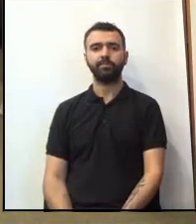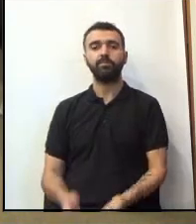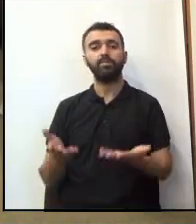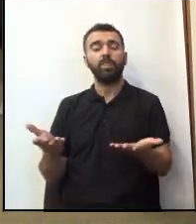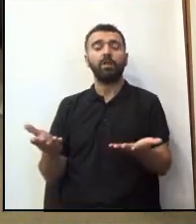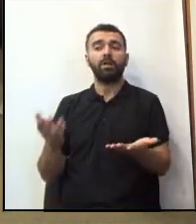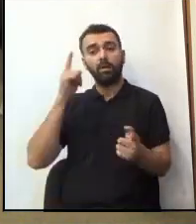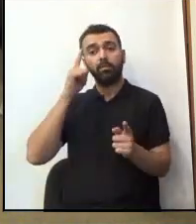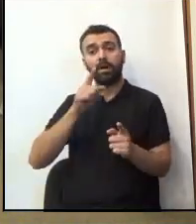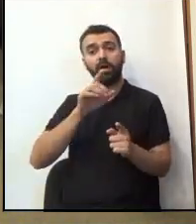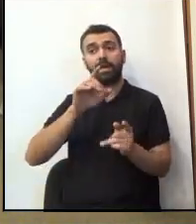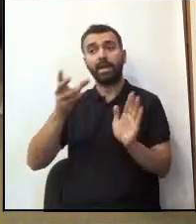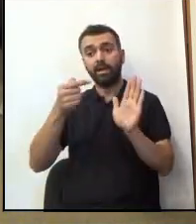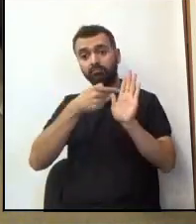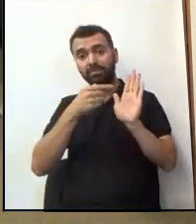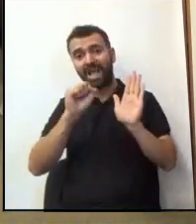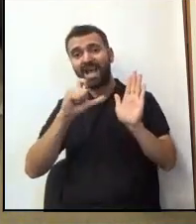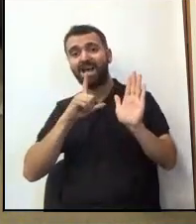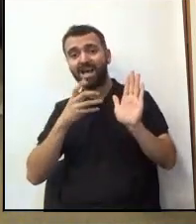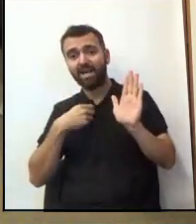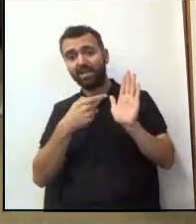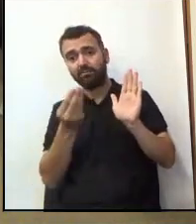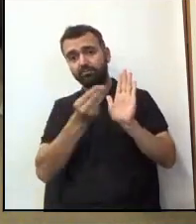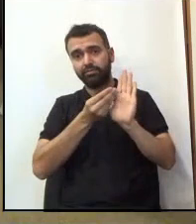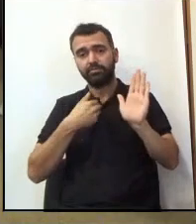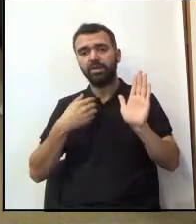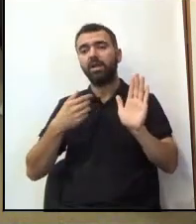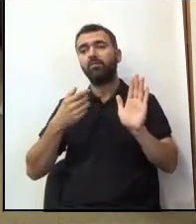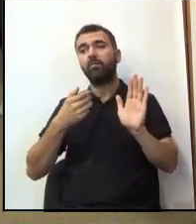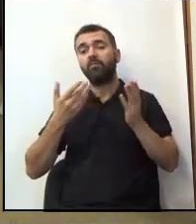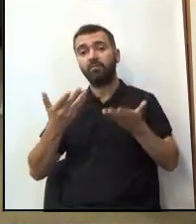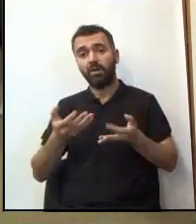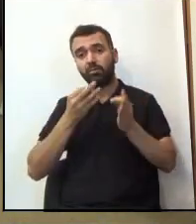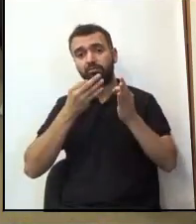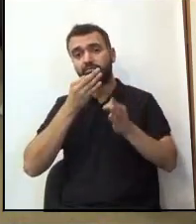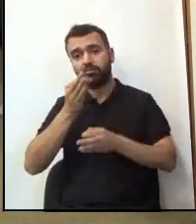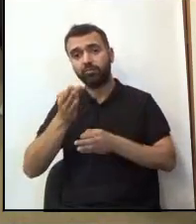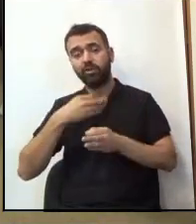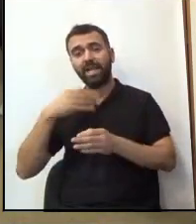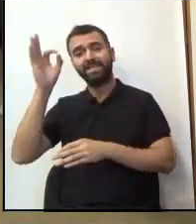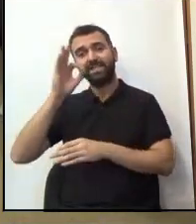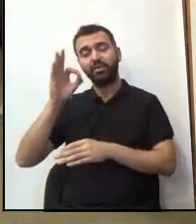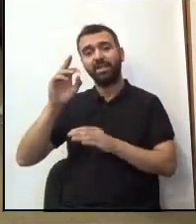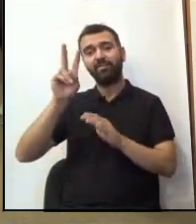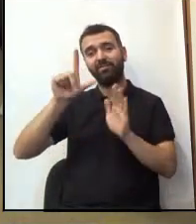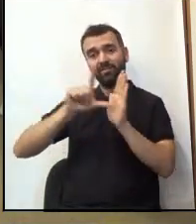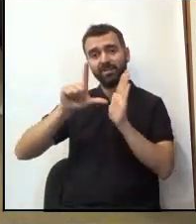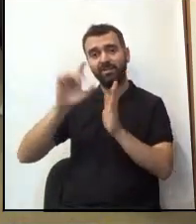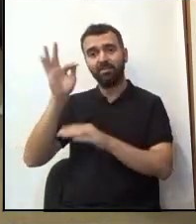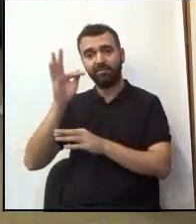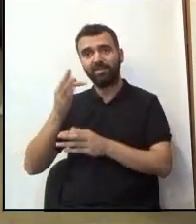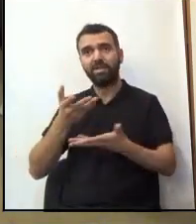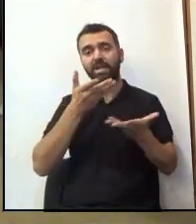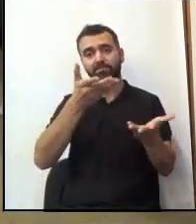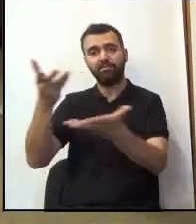Para que conste en acta, vamos a señalar que en la sesión del 27 de febrero se hizo entrega a